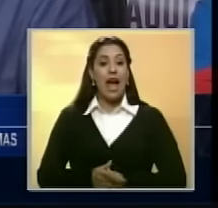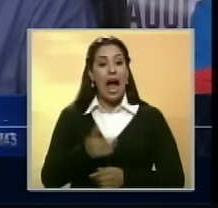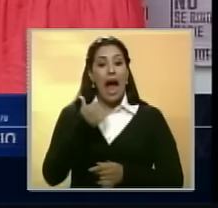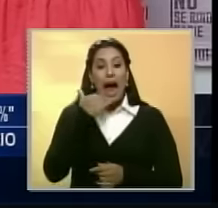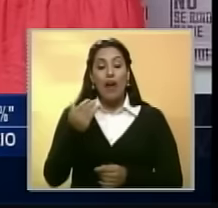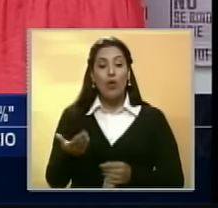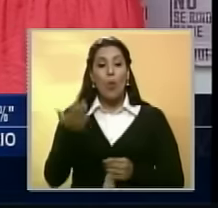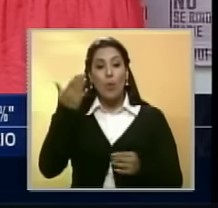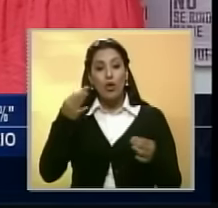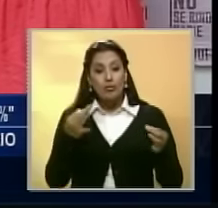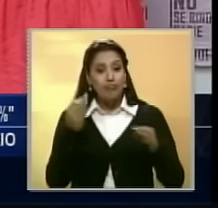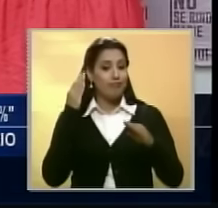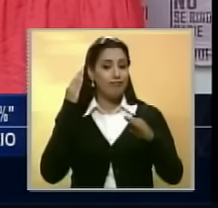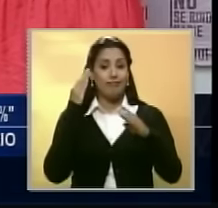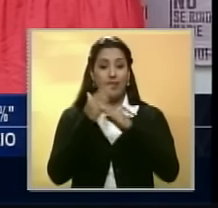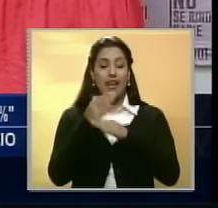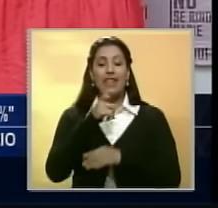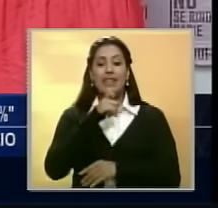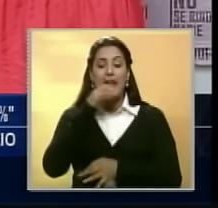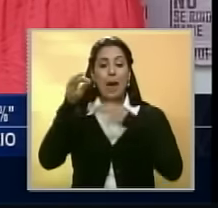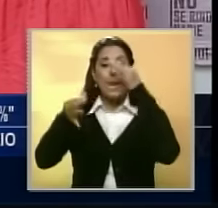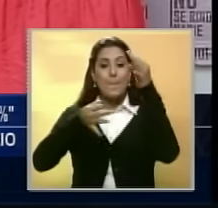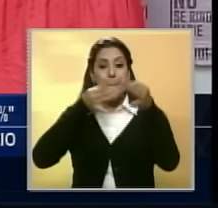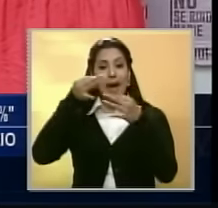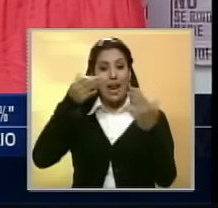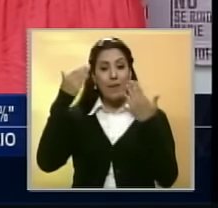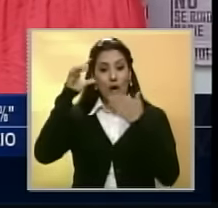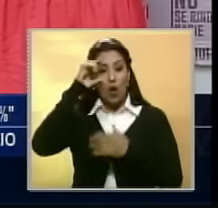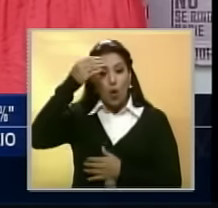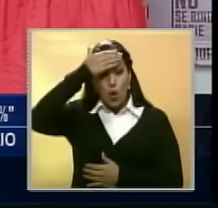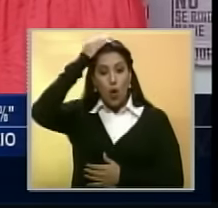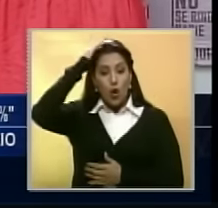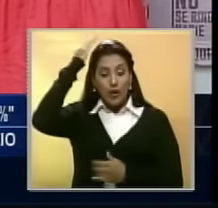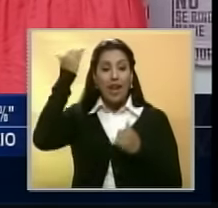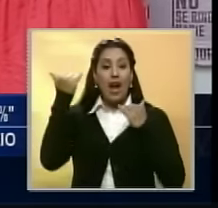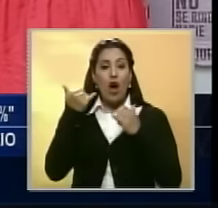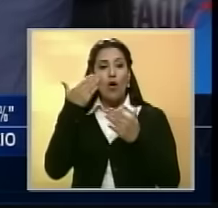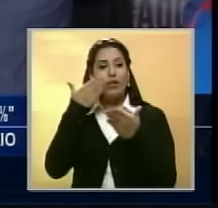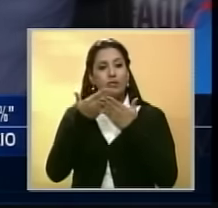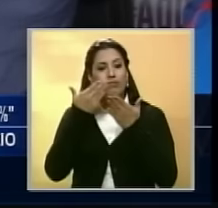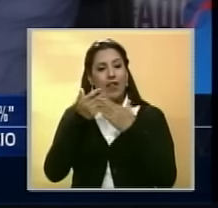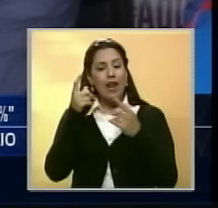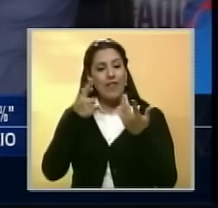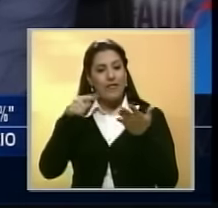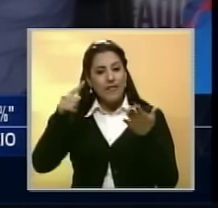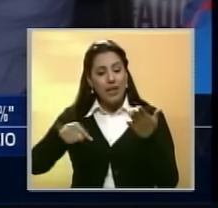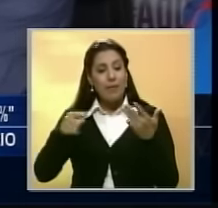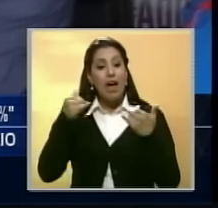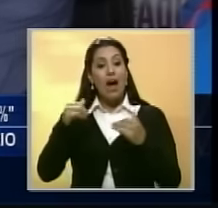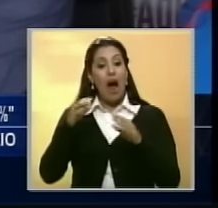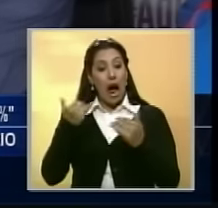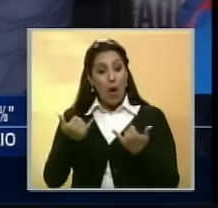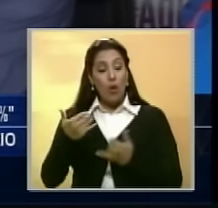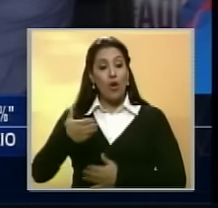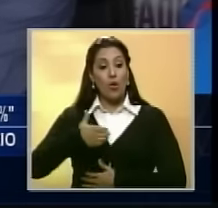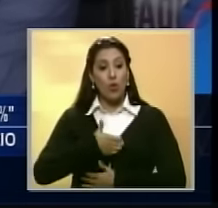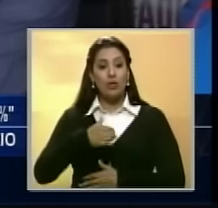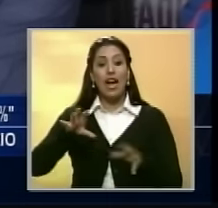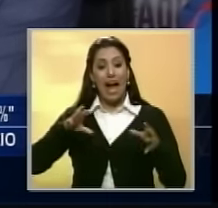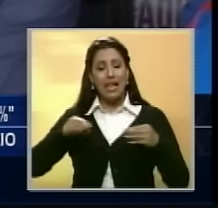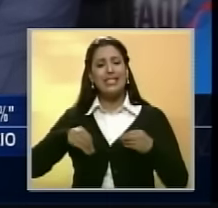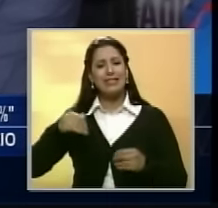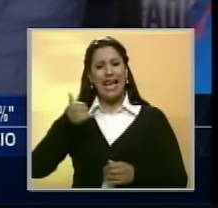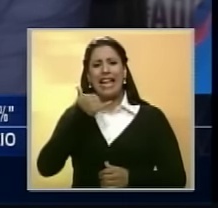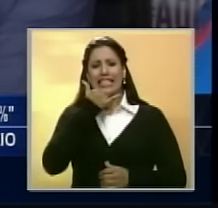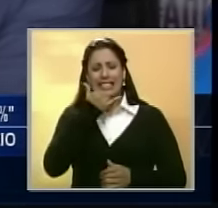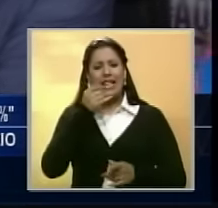un requisito. Estas fueron las palabras de Rodríguez en relación al inicio de este proceso de verificación. Sostuvo que la Mesa de la Unidad reconoció haber